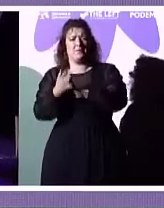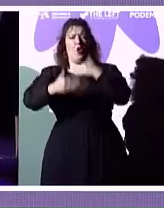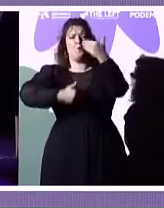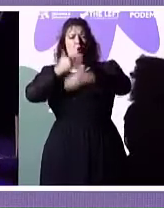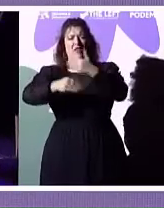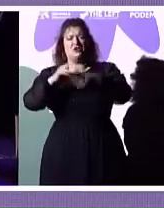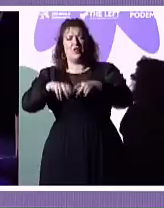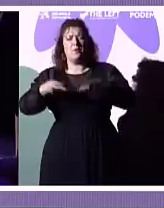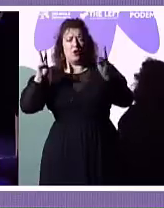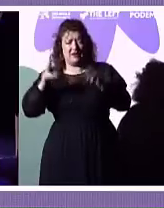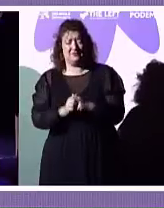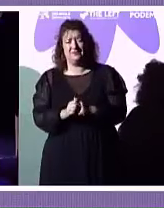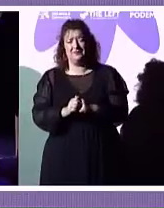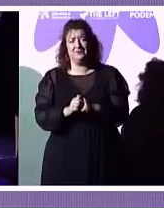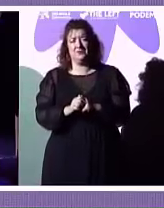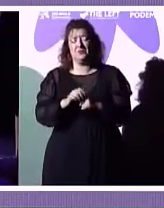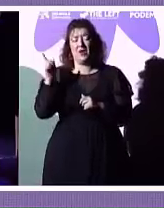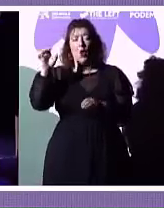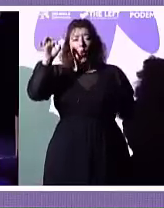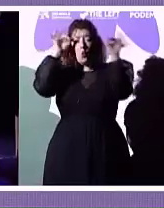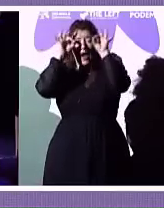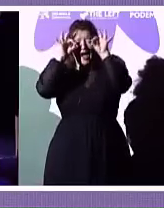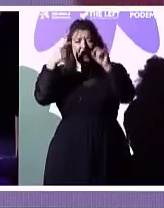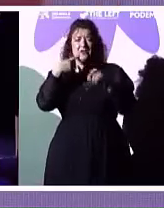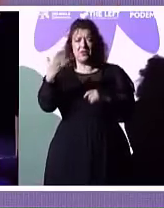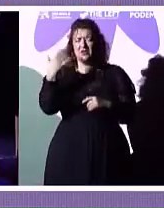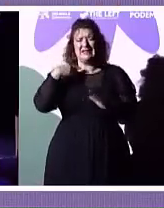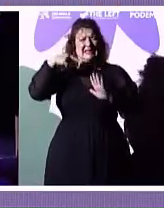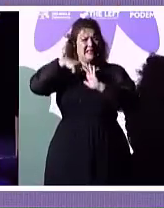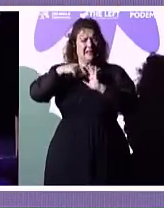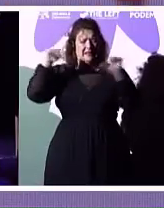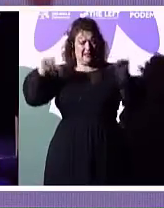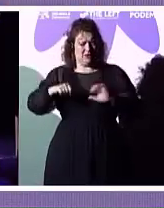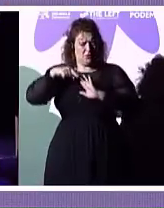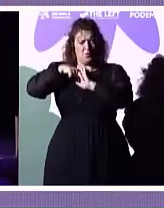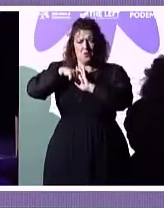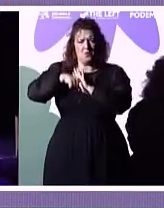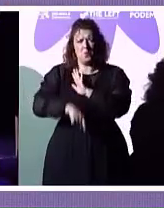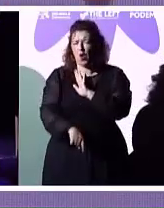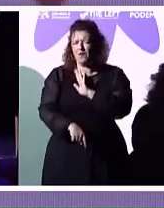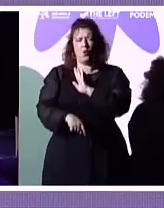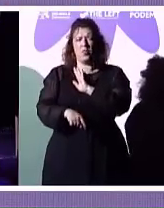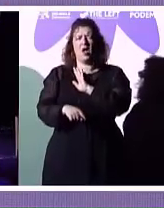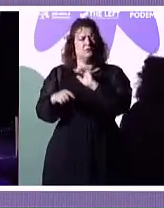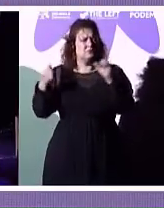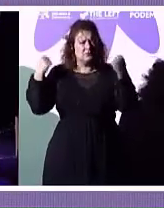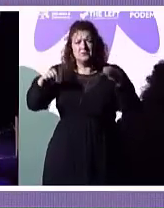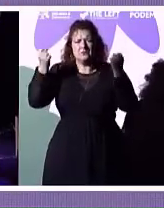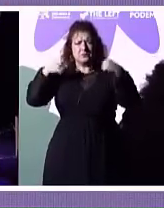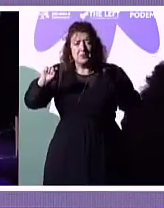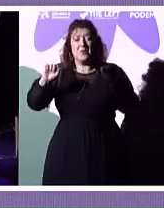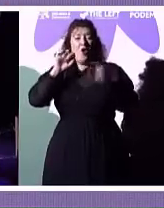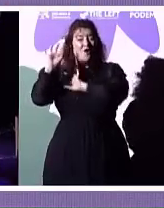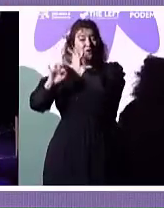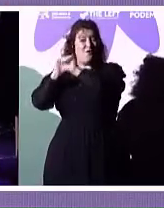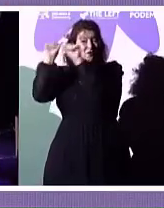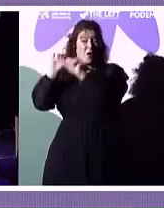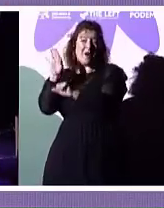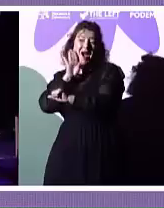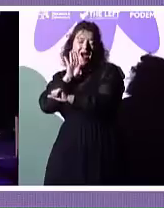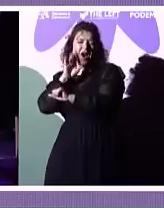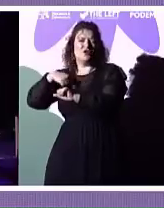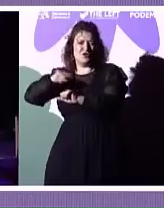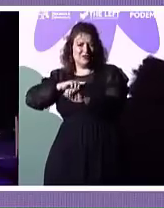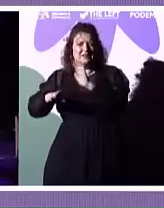crisis como recordaba Juan Carlos muy profunda y que aún hoy continúa de nuestra forma de organizar la vida la sociedad la economía